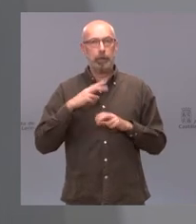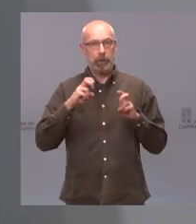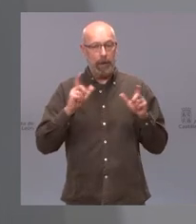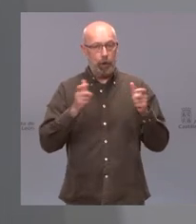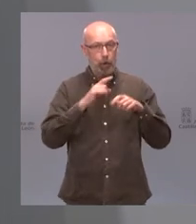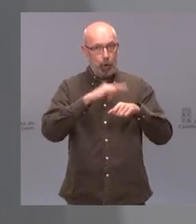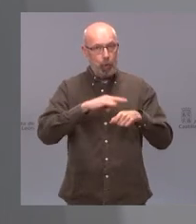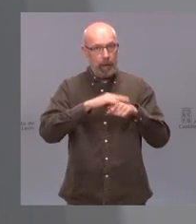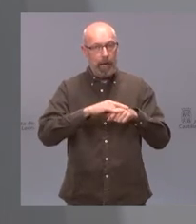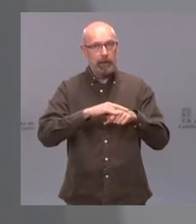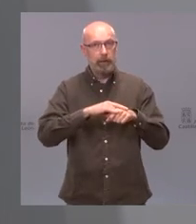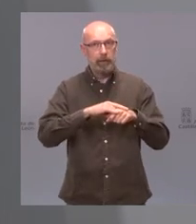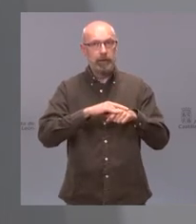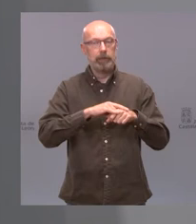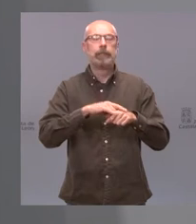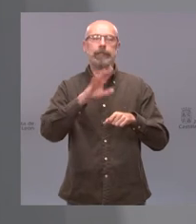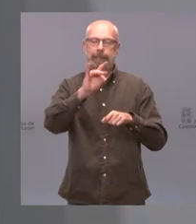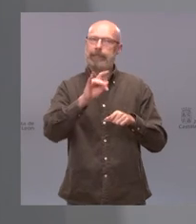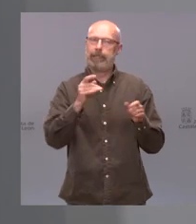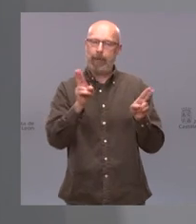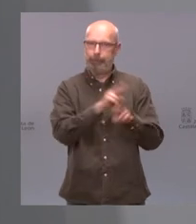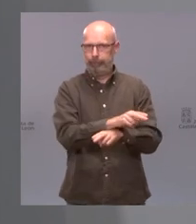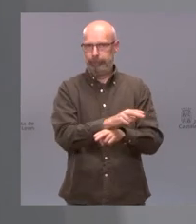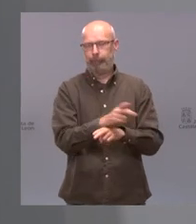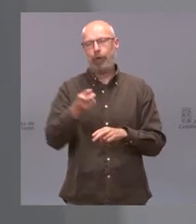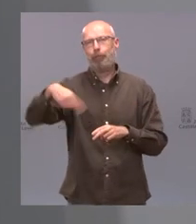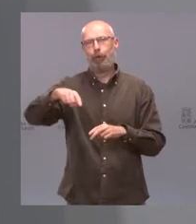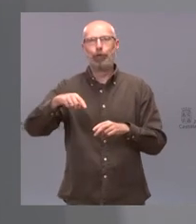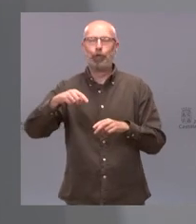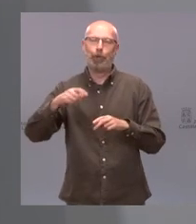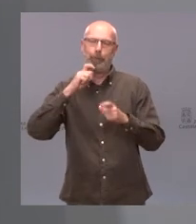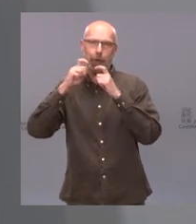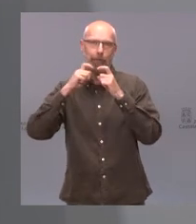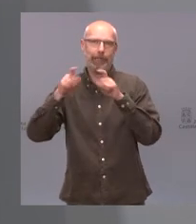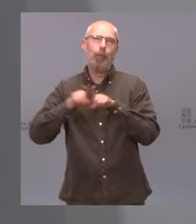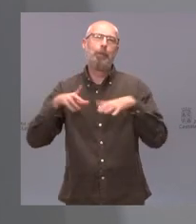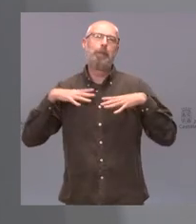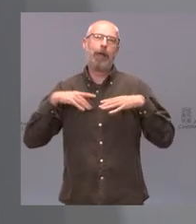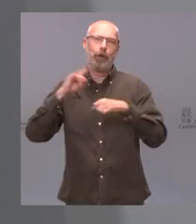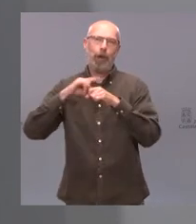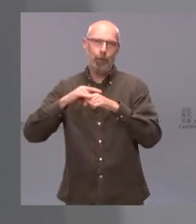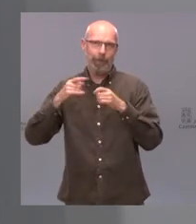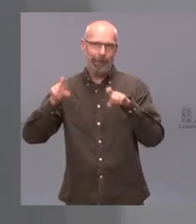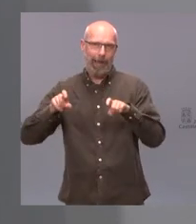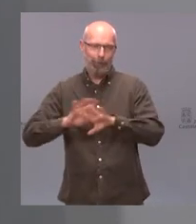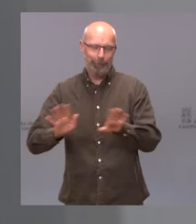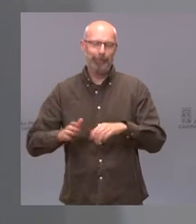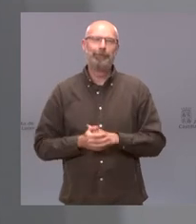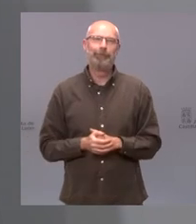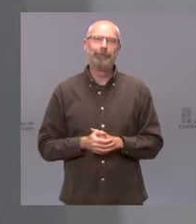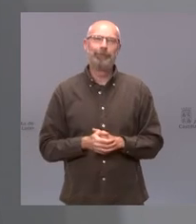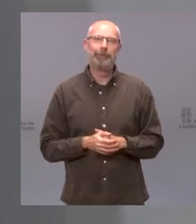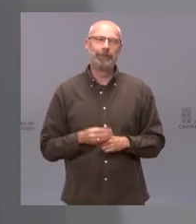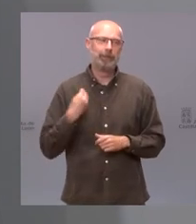sí, tienen ustedes vacaciones los lunes. Y con respecto a las comuniones, bodas y bautizos, se